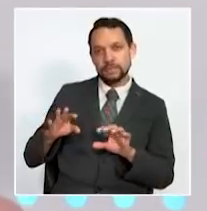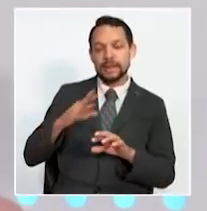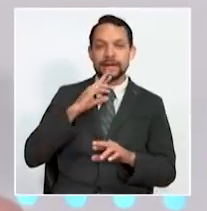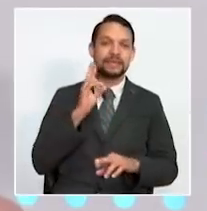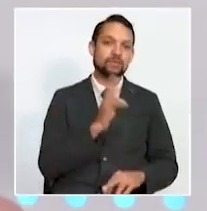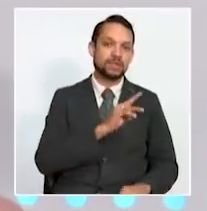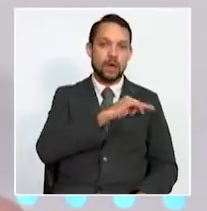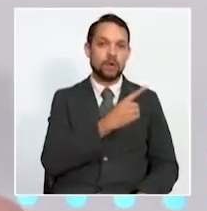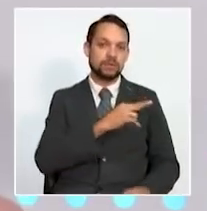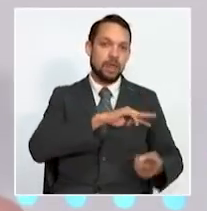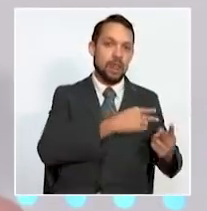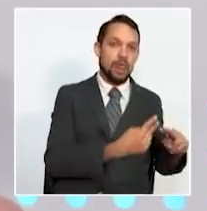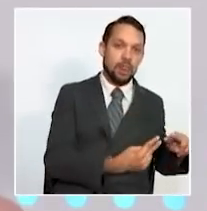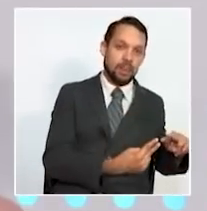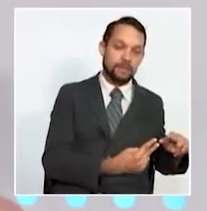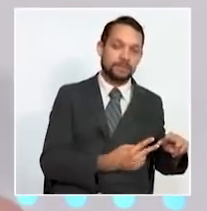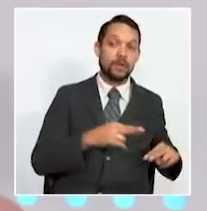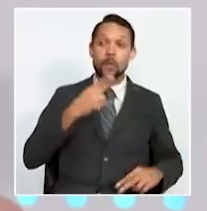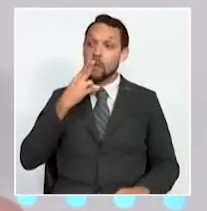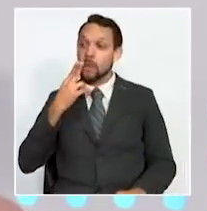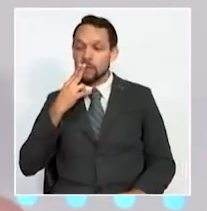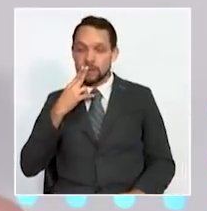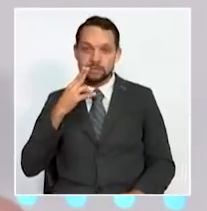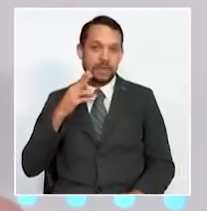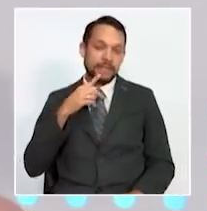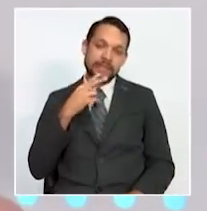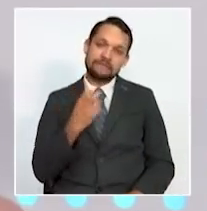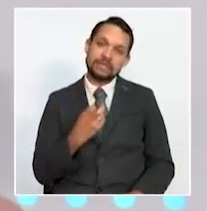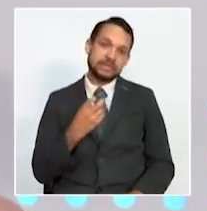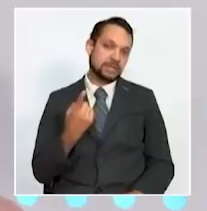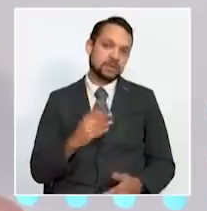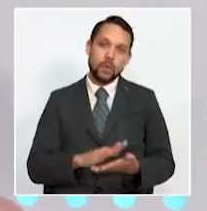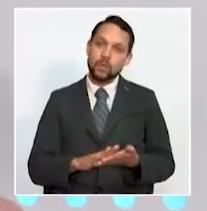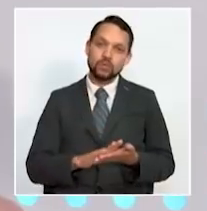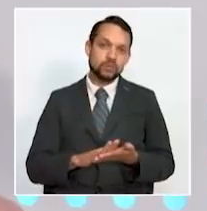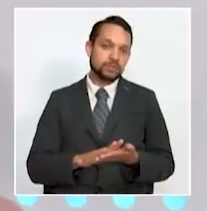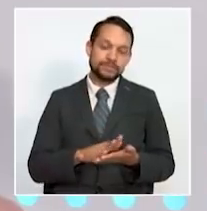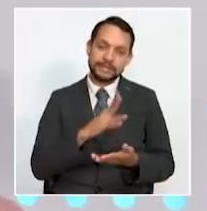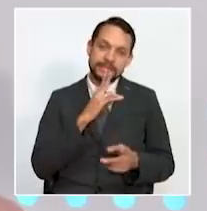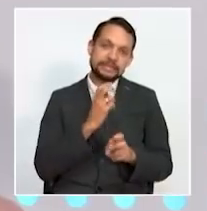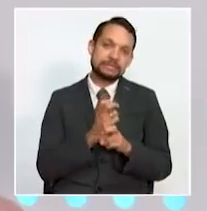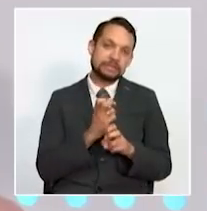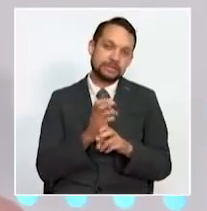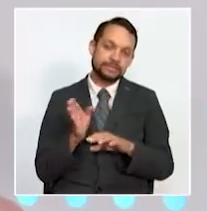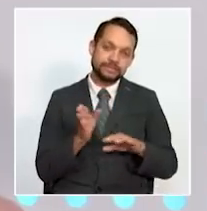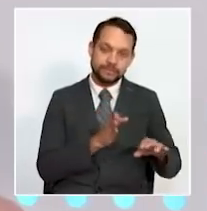el paciente asmático. Por eso es importante que tomemos conciencia de los